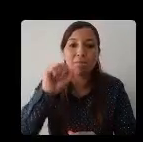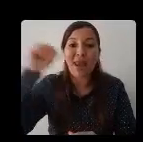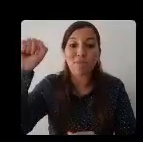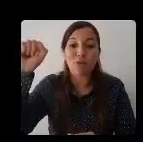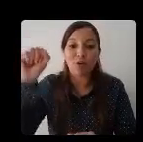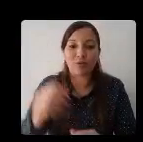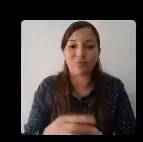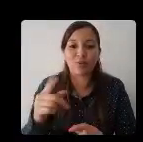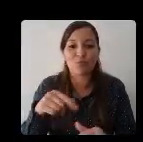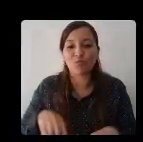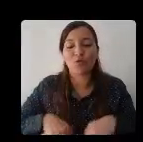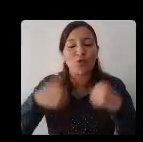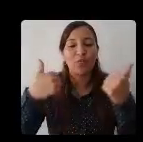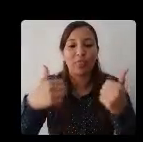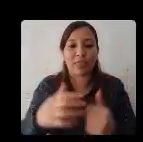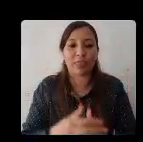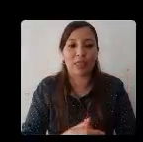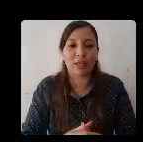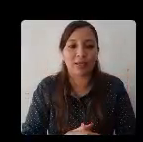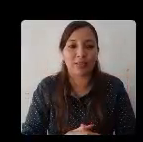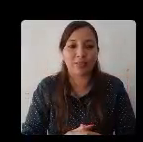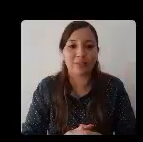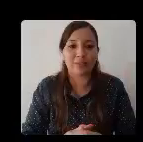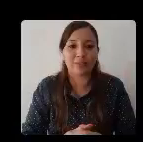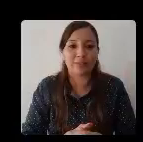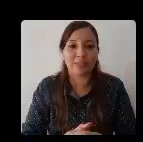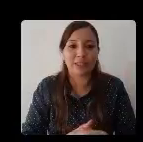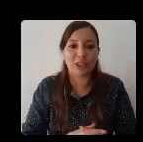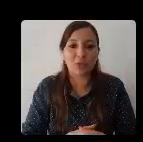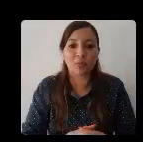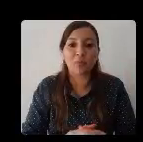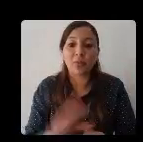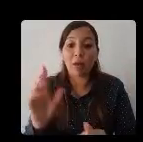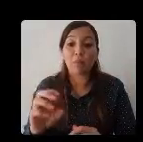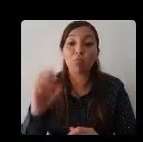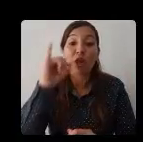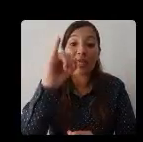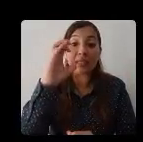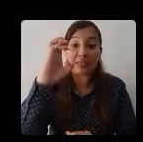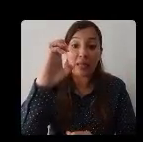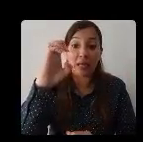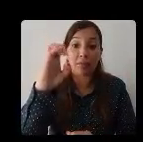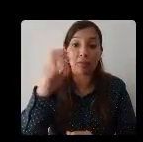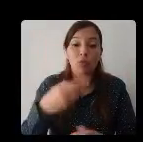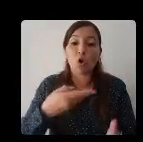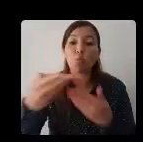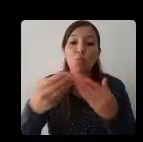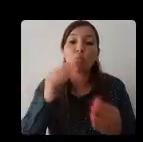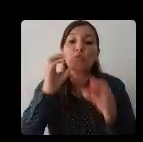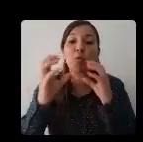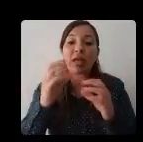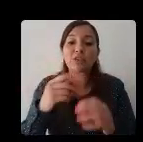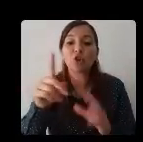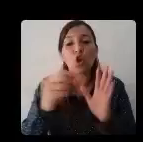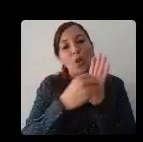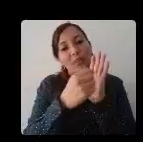por Instagram. Y así vamos a seguir mejorando y seguir participando en los proyectos que